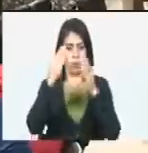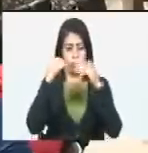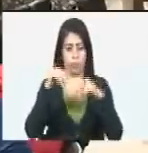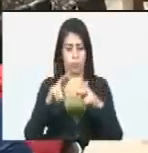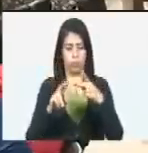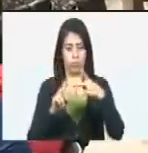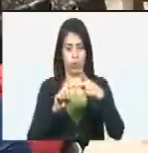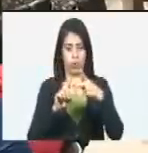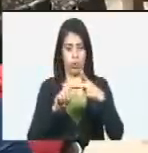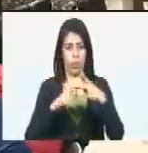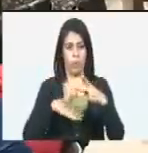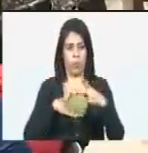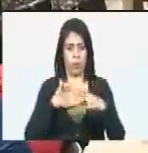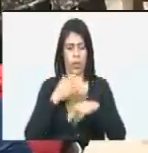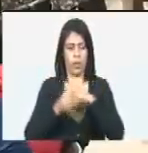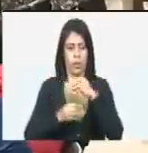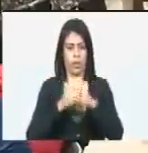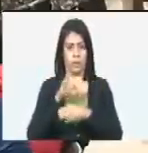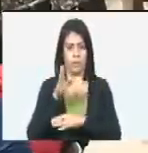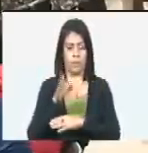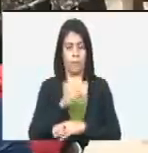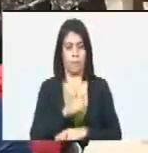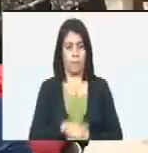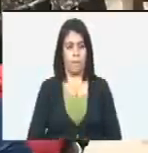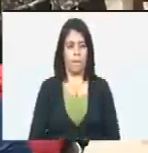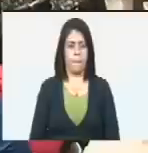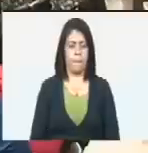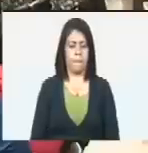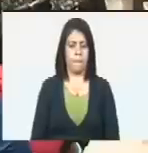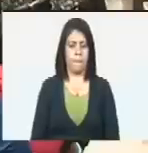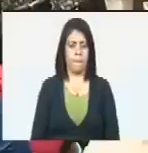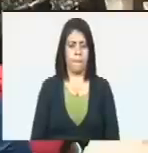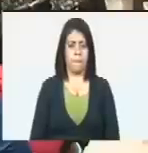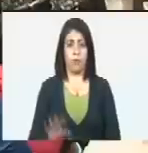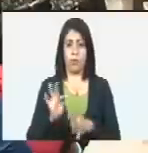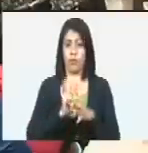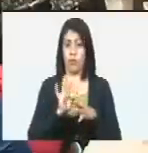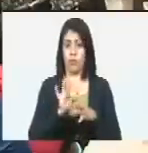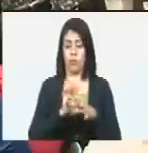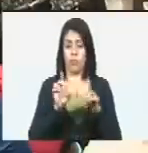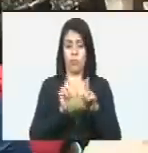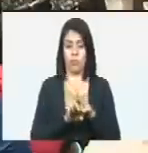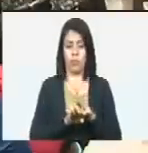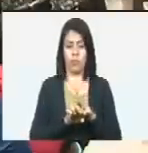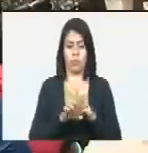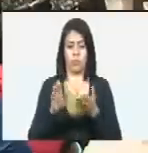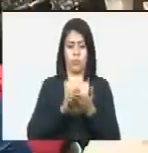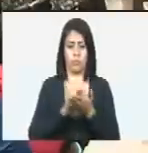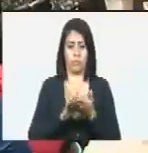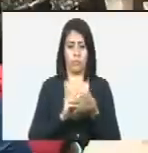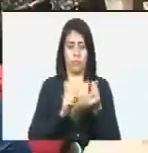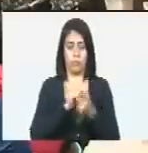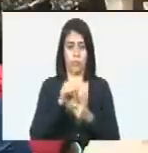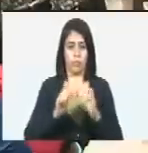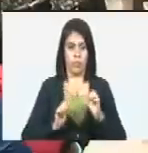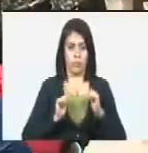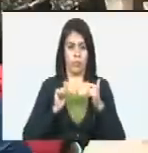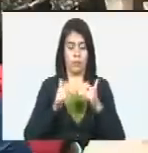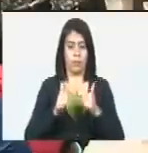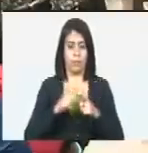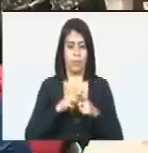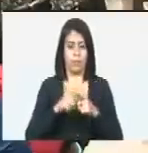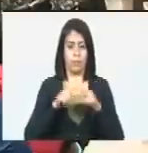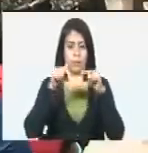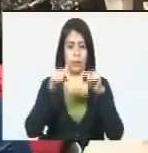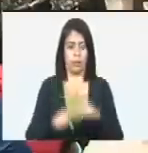podía irse a fórmulas como la de la solución judicial y que le daba un año